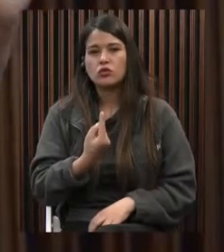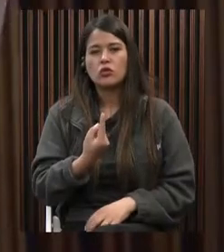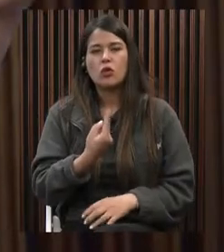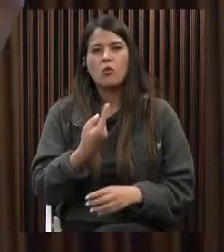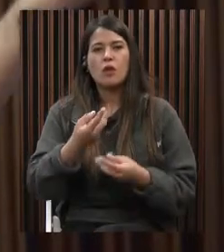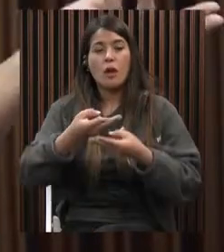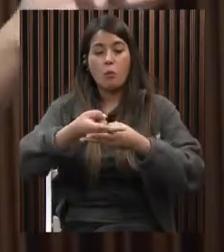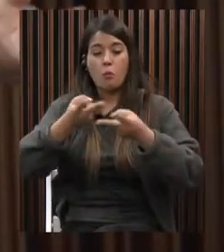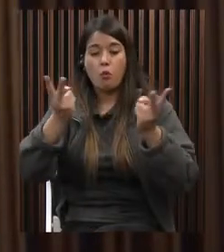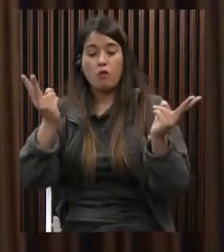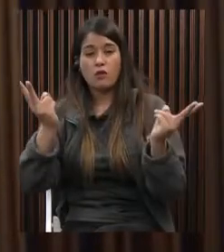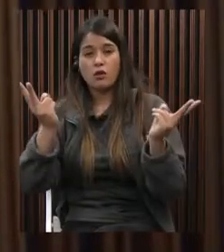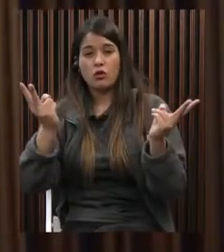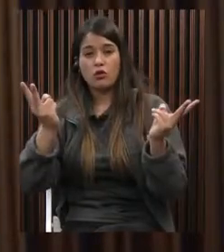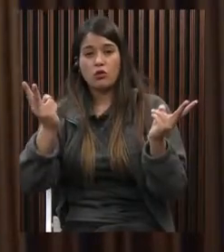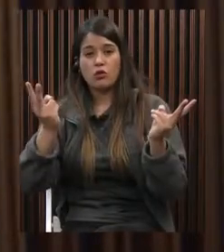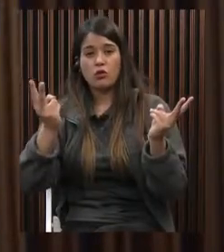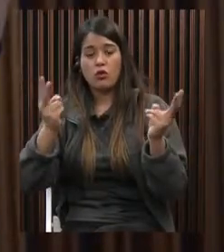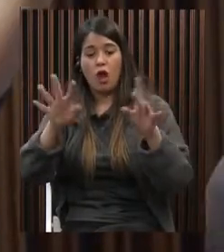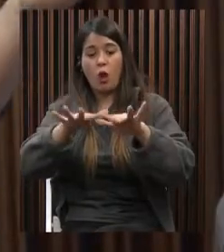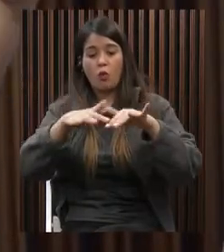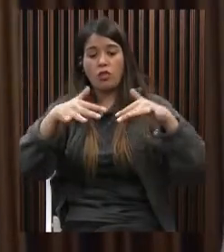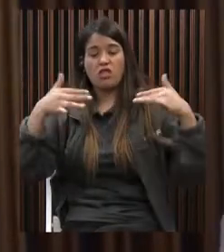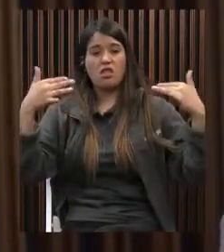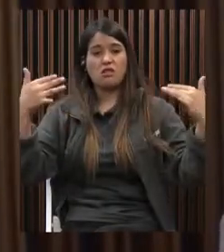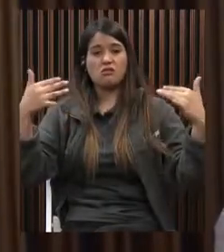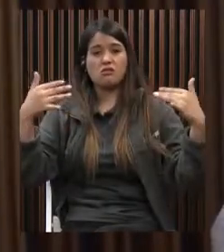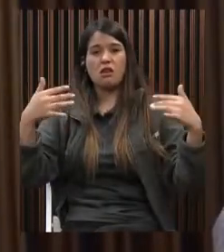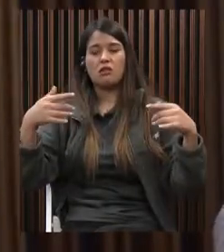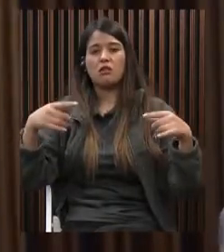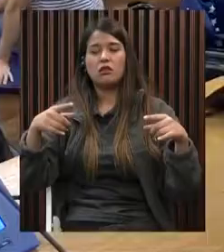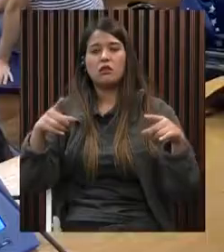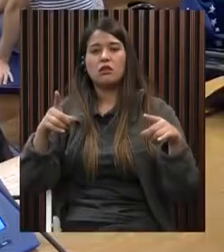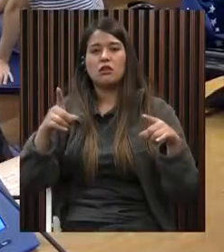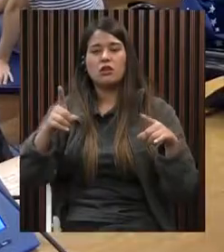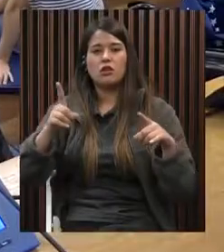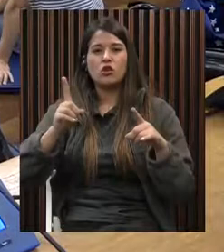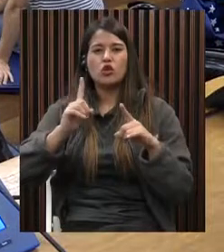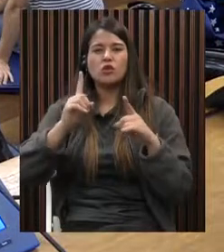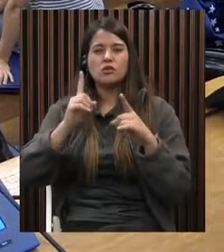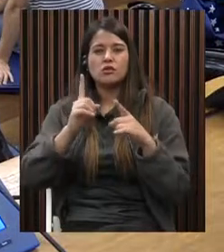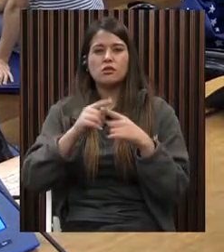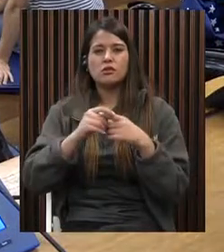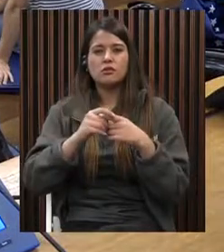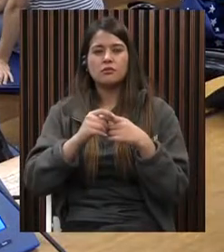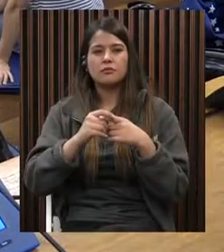los públicos, las audiencias, no van a ser artistas si es que